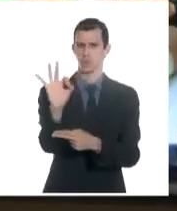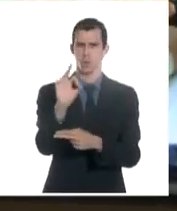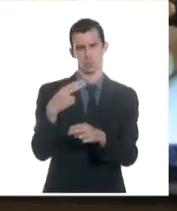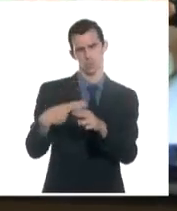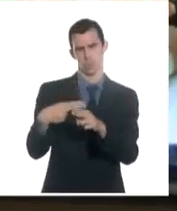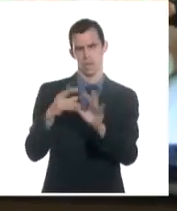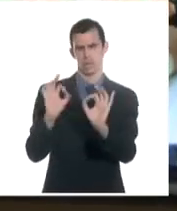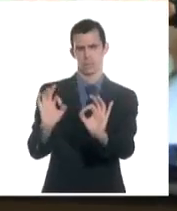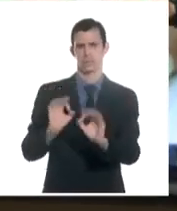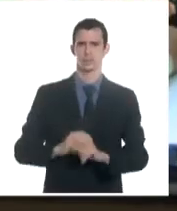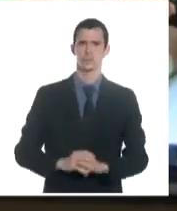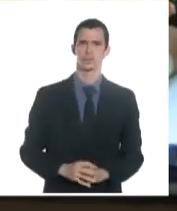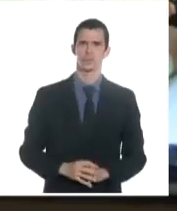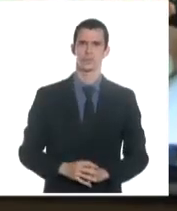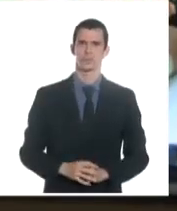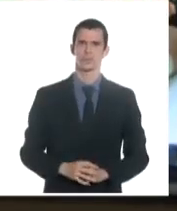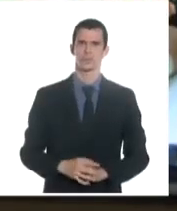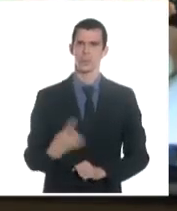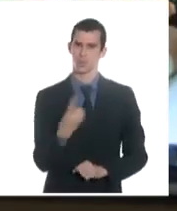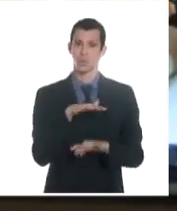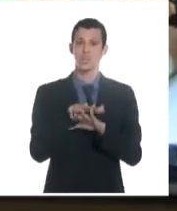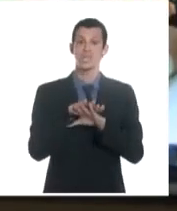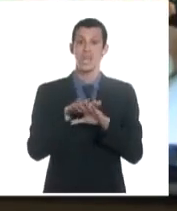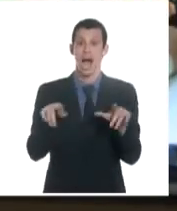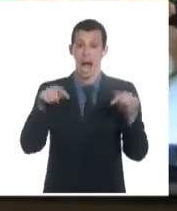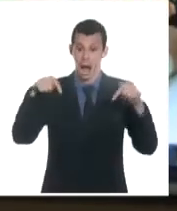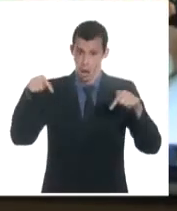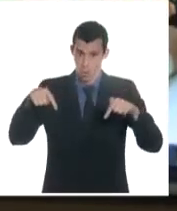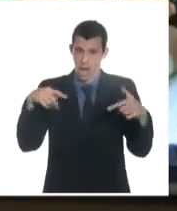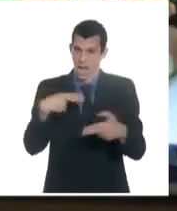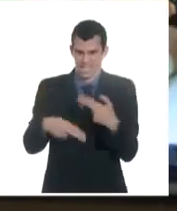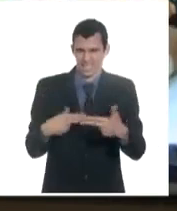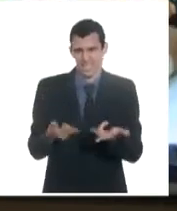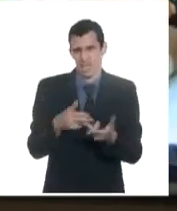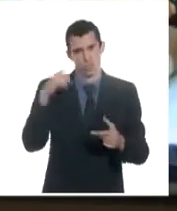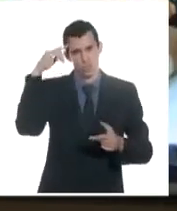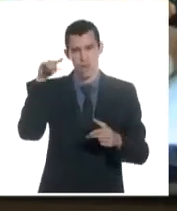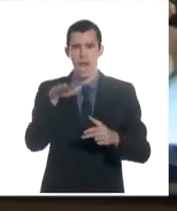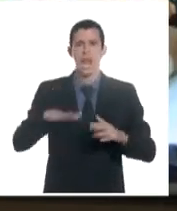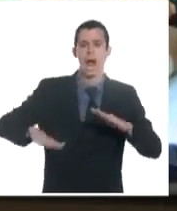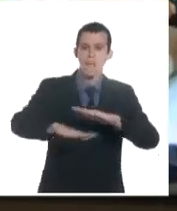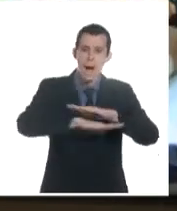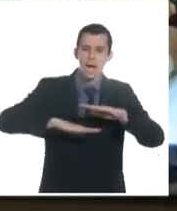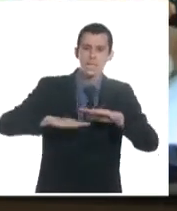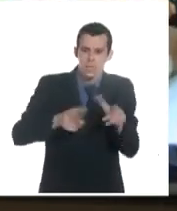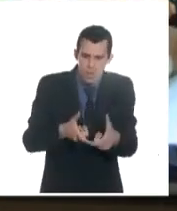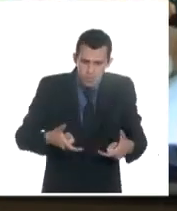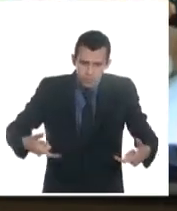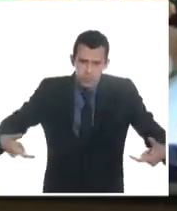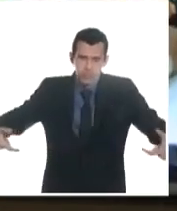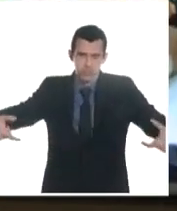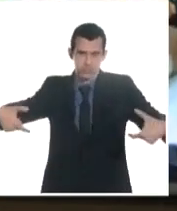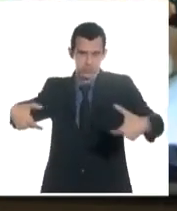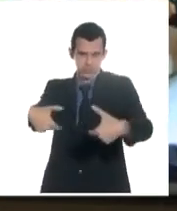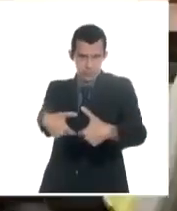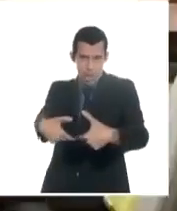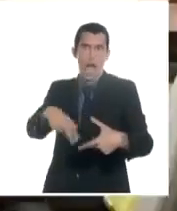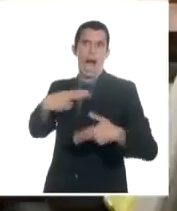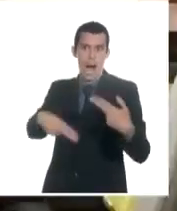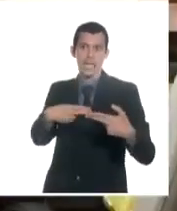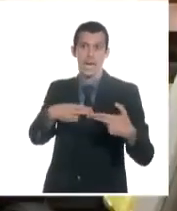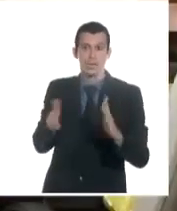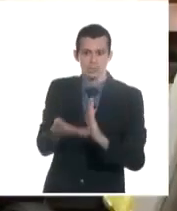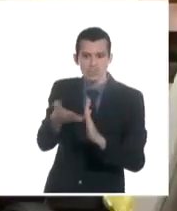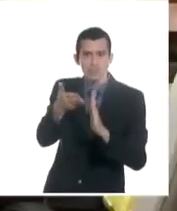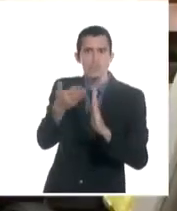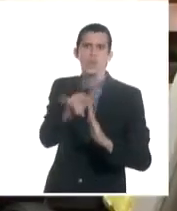de la fundición de la base para comenzar la etapa de pavimentación y el día 2 empezar a colocar el acero del fondo.